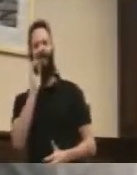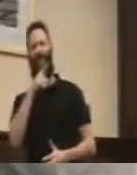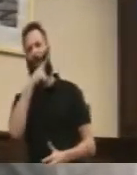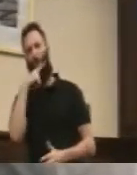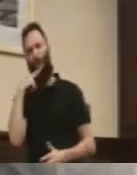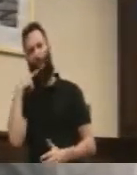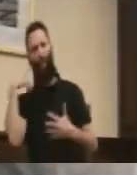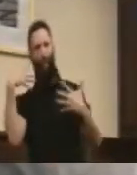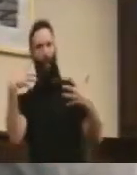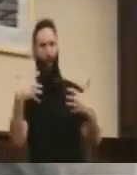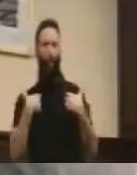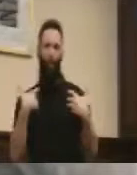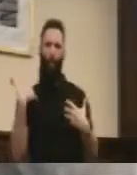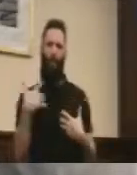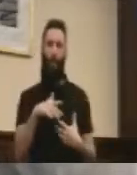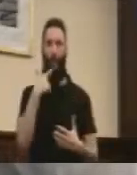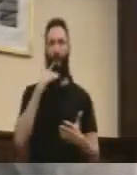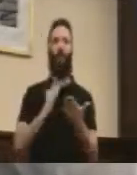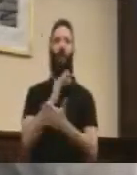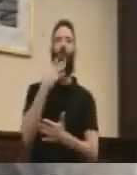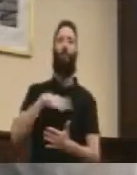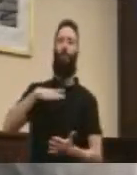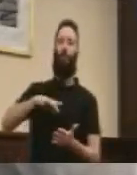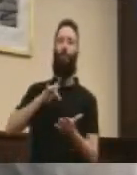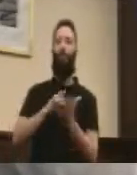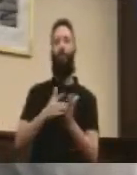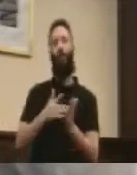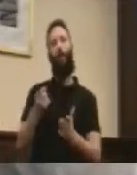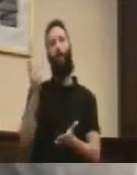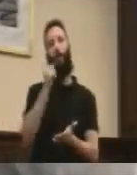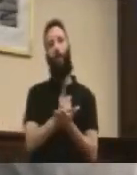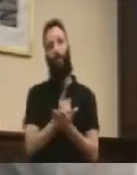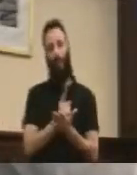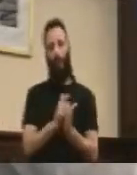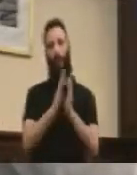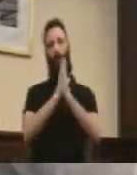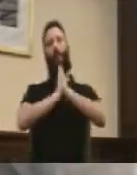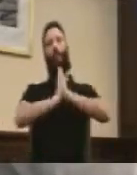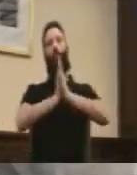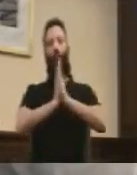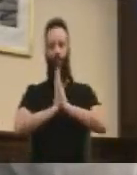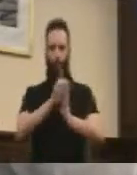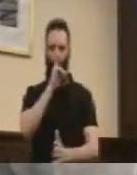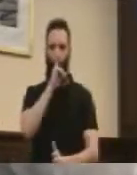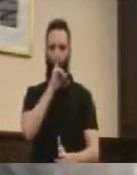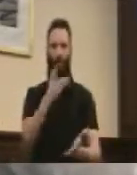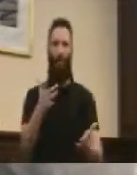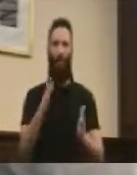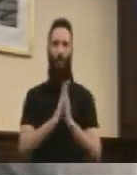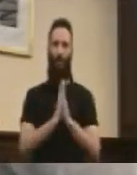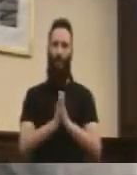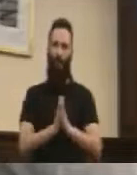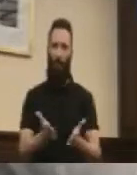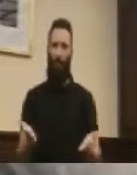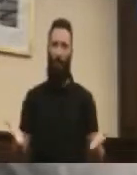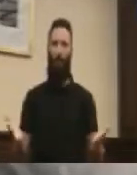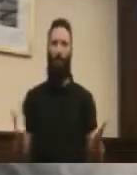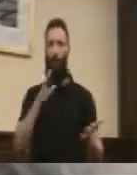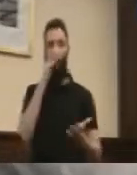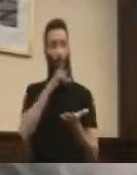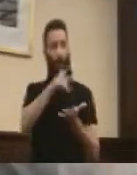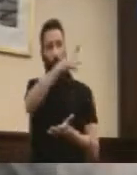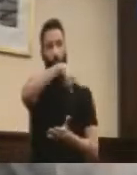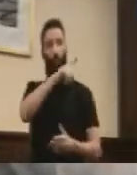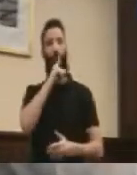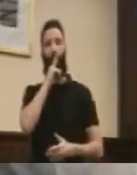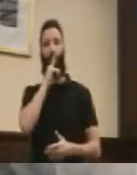y cómo escuecen? Un momento. Les pido, por favor, por enésima vez, que guarden silencio. Guardamos silencio cuando ustedes hablan, ¿no lo